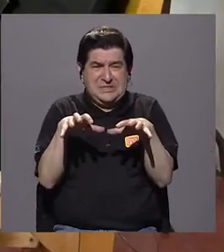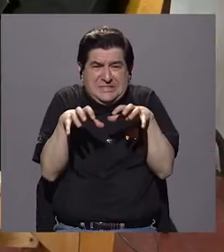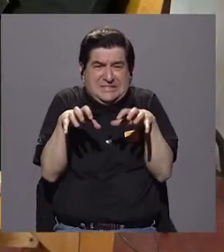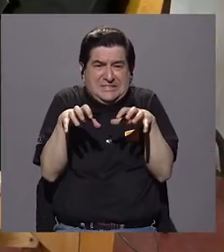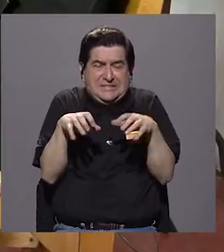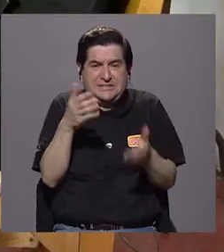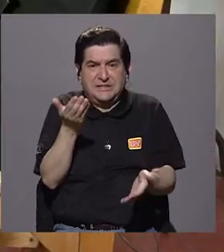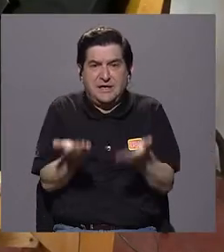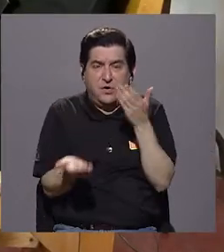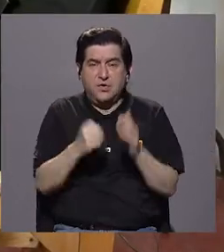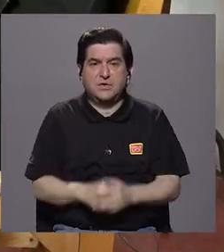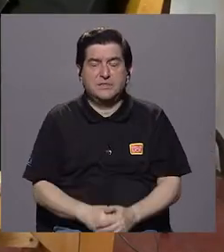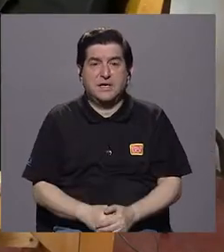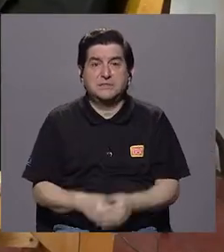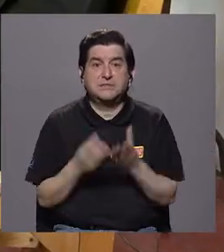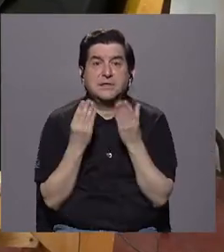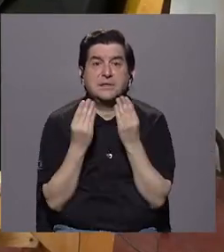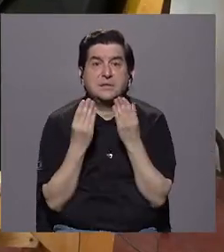e inclusive el terror.